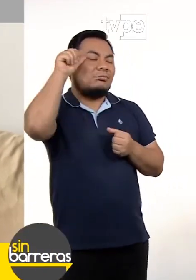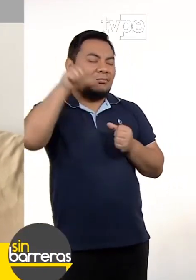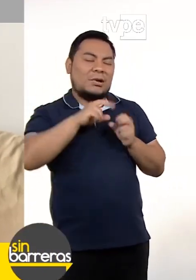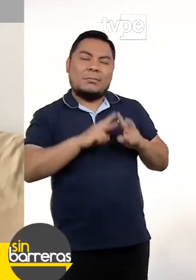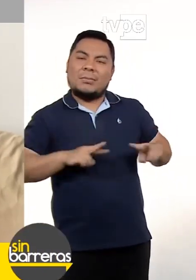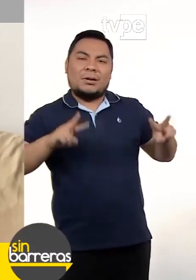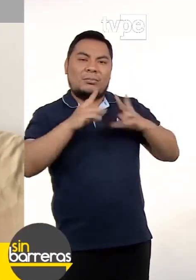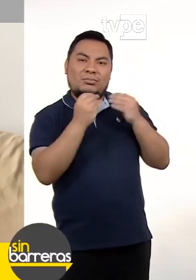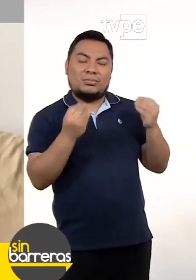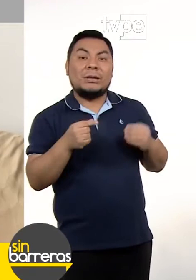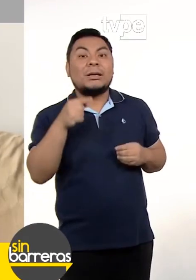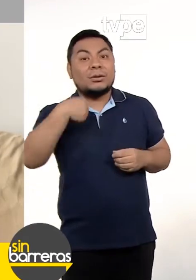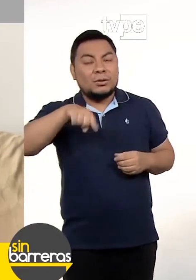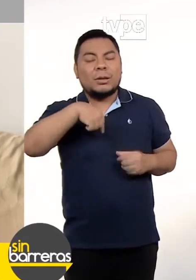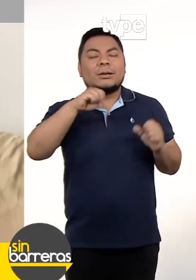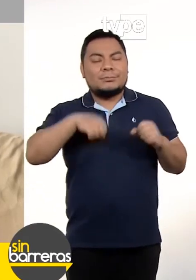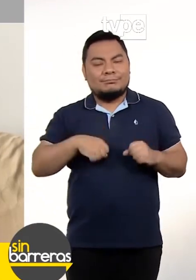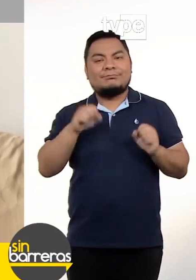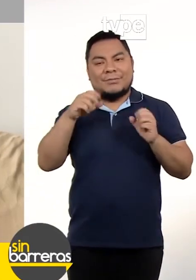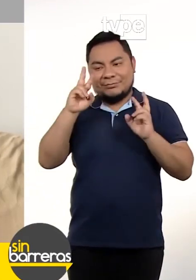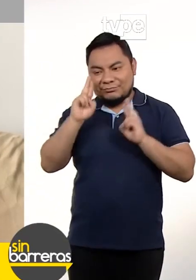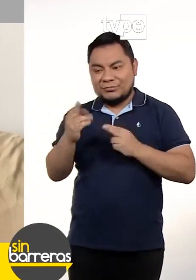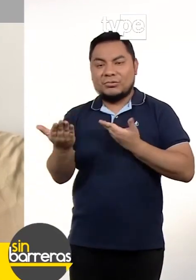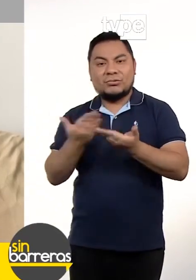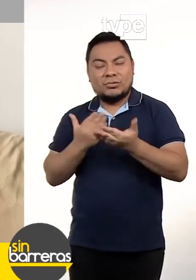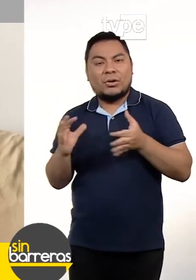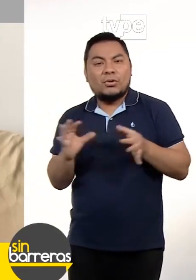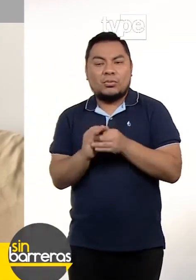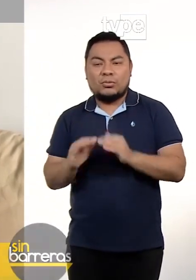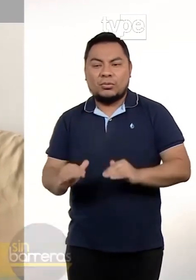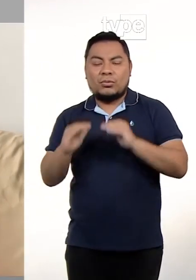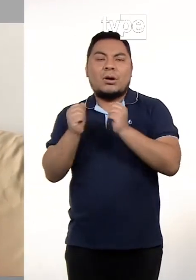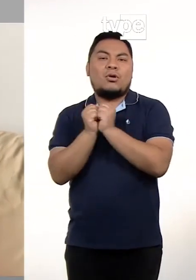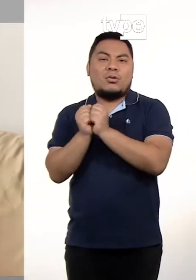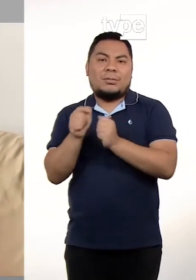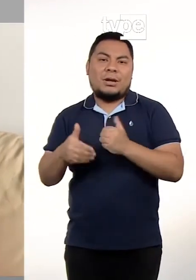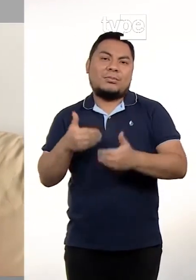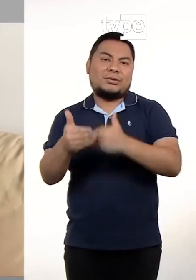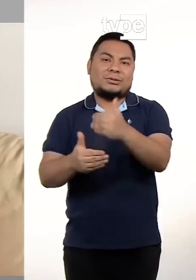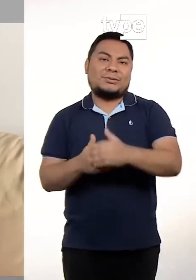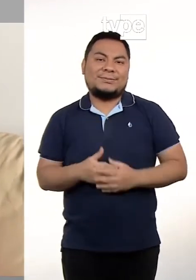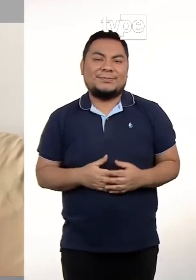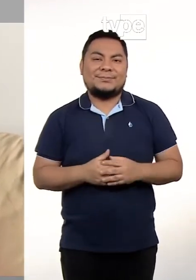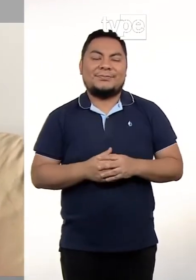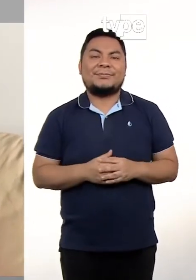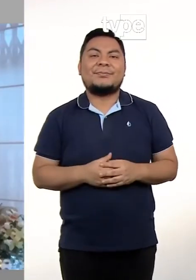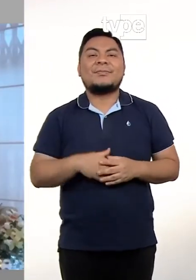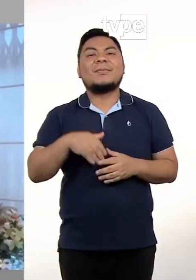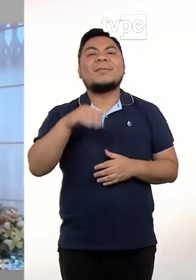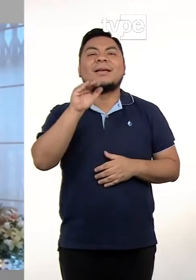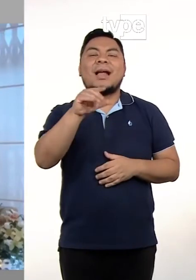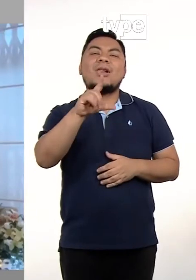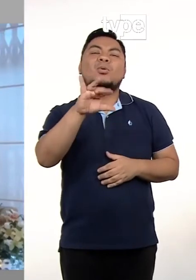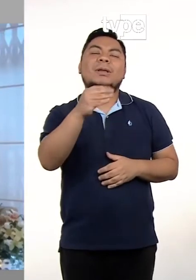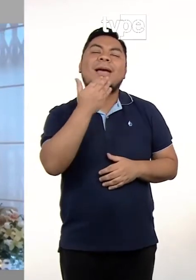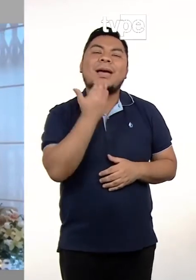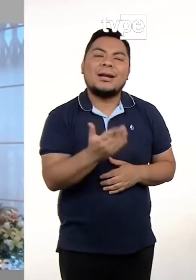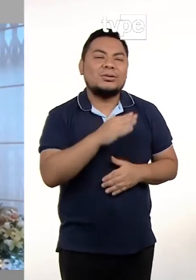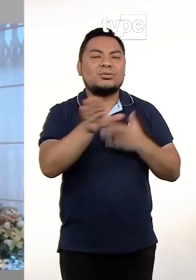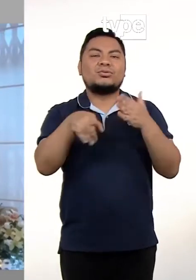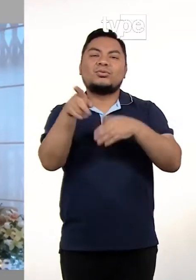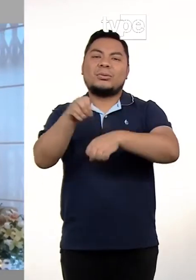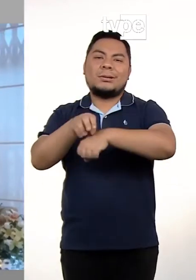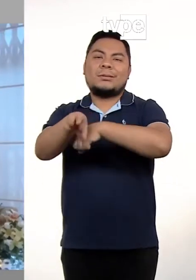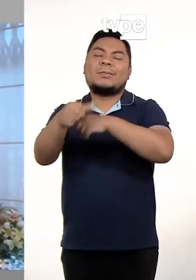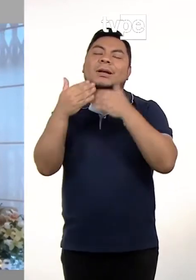Y nosotros debemos ser capaces de reconocerlos y acompañarlos en ese proceso. Lourdes, muchas gracias